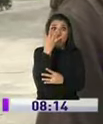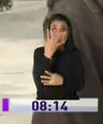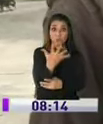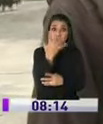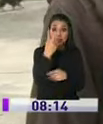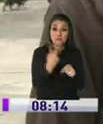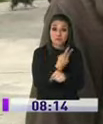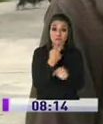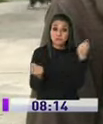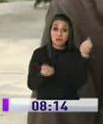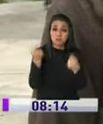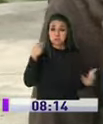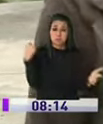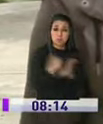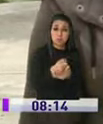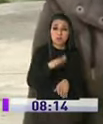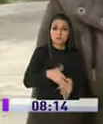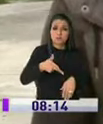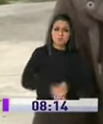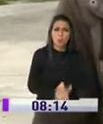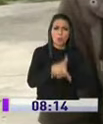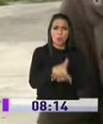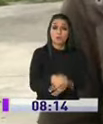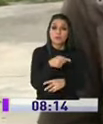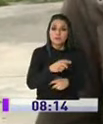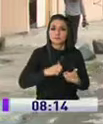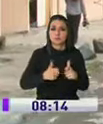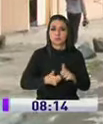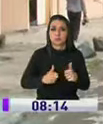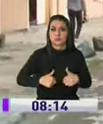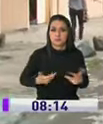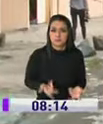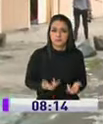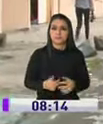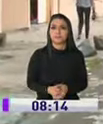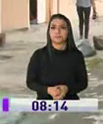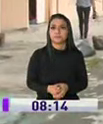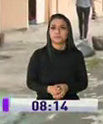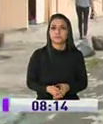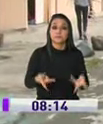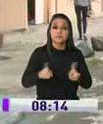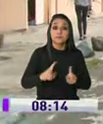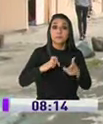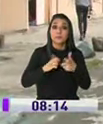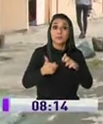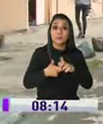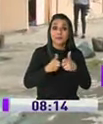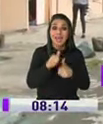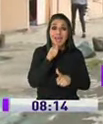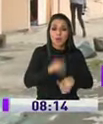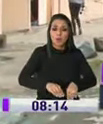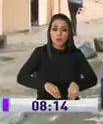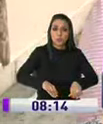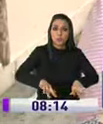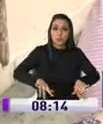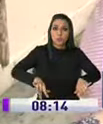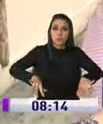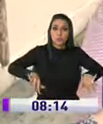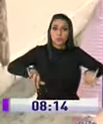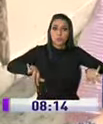carros. Entonces, ese es el problema, niña. Otro de los problemas es que se está filtrando agua en las viviendas. Y el agua se